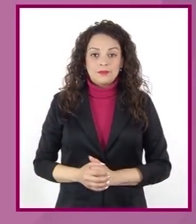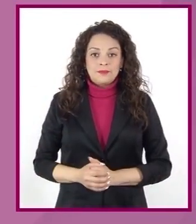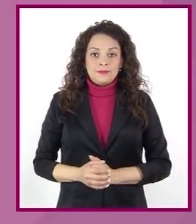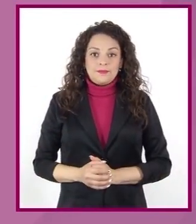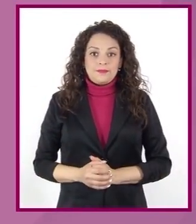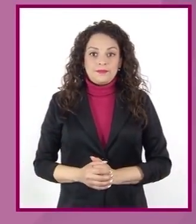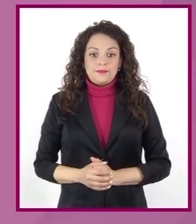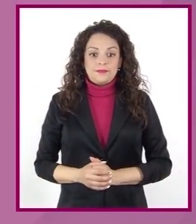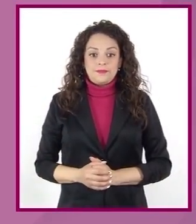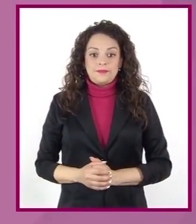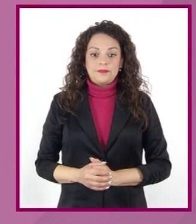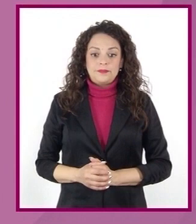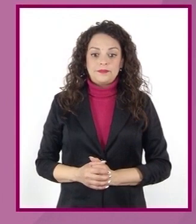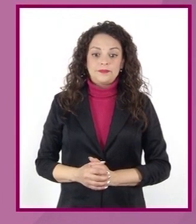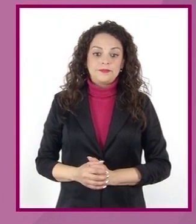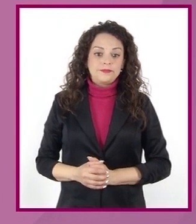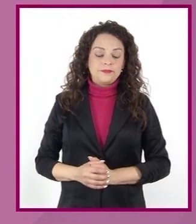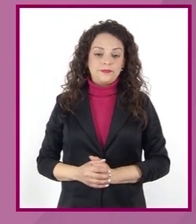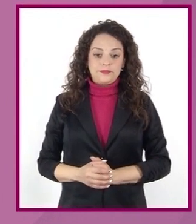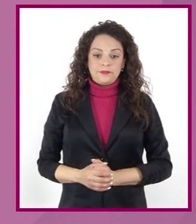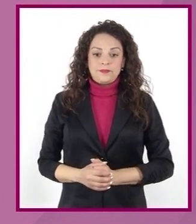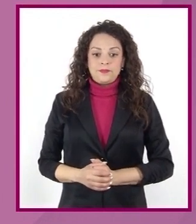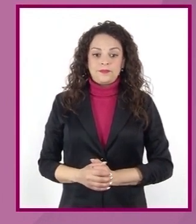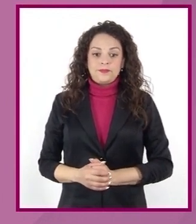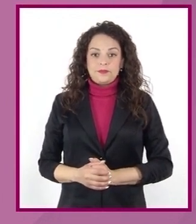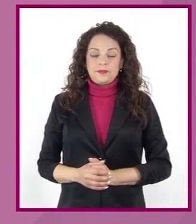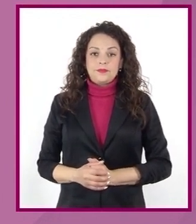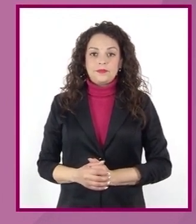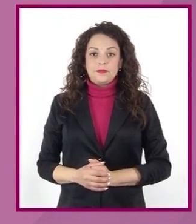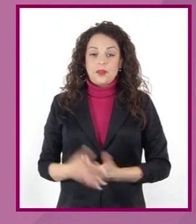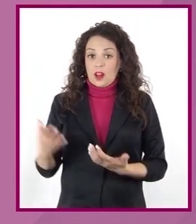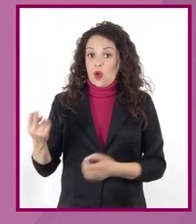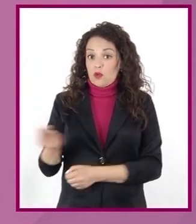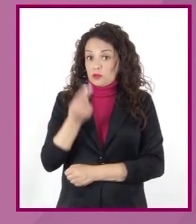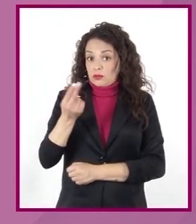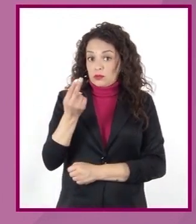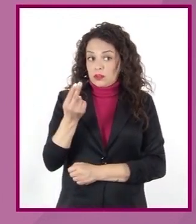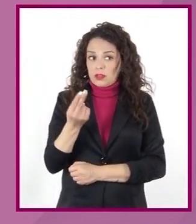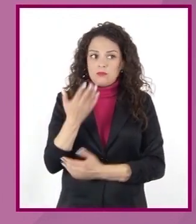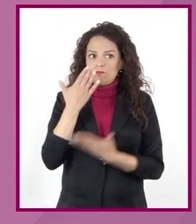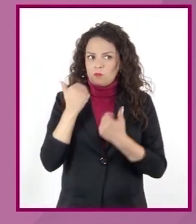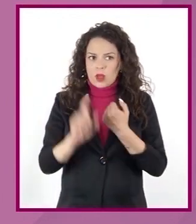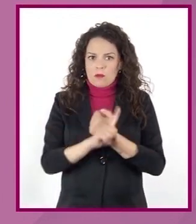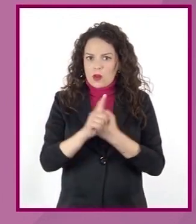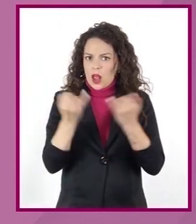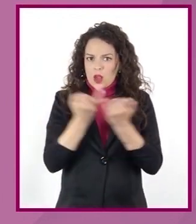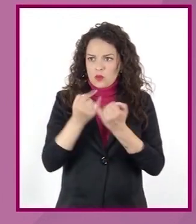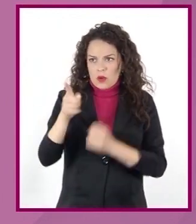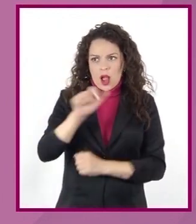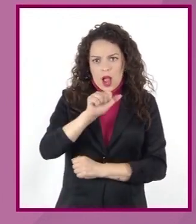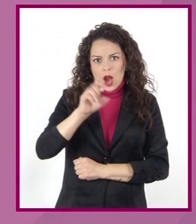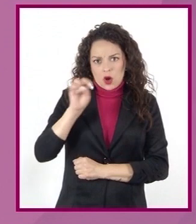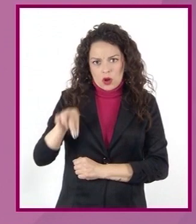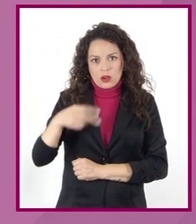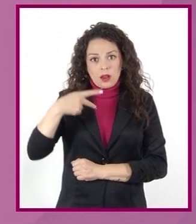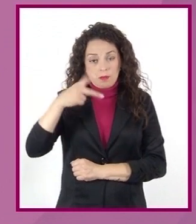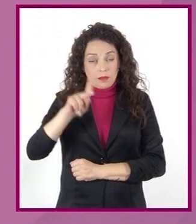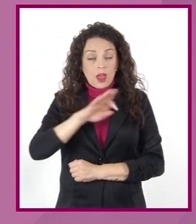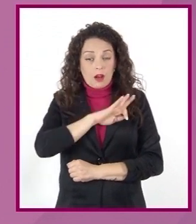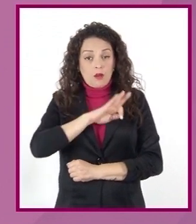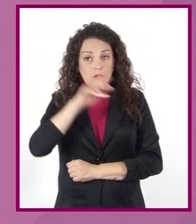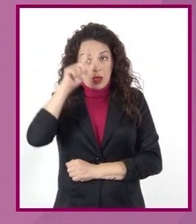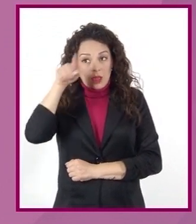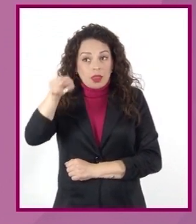Es muy probable que ustedes no hayan tenido un problema como el de Aarón, pero se pueden identificar con las emociones